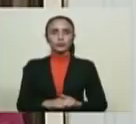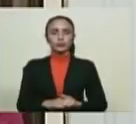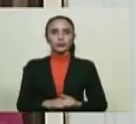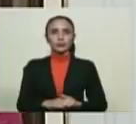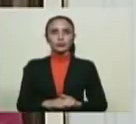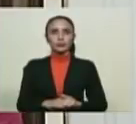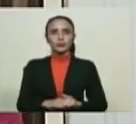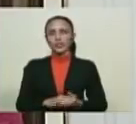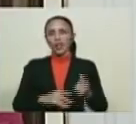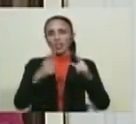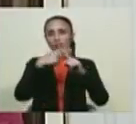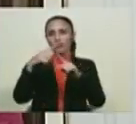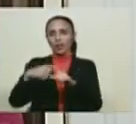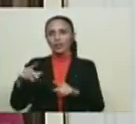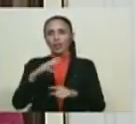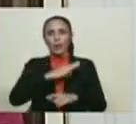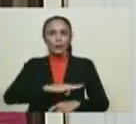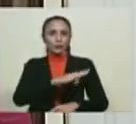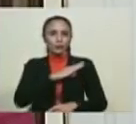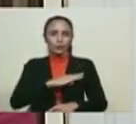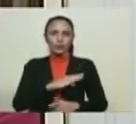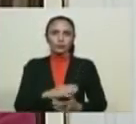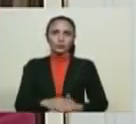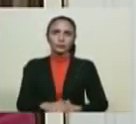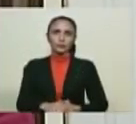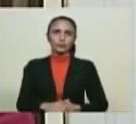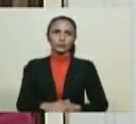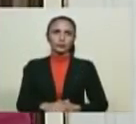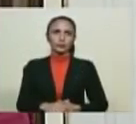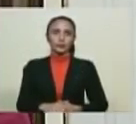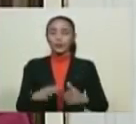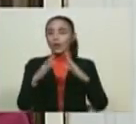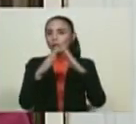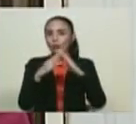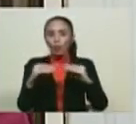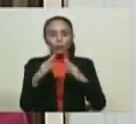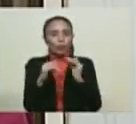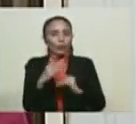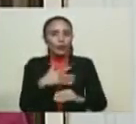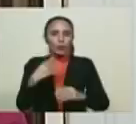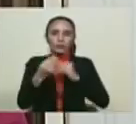Ricaute. Todo eso yo quiero retomarlo con rapidez y fuerza,